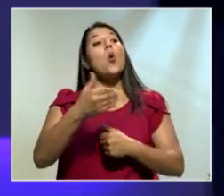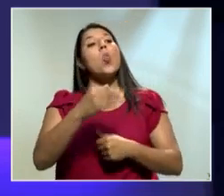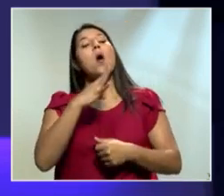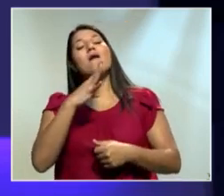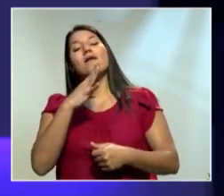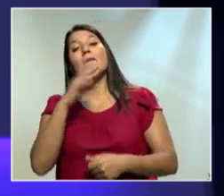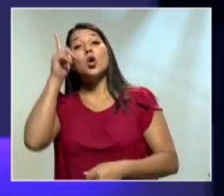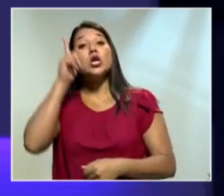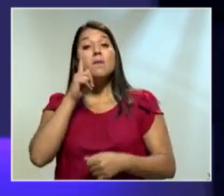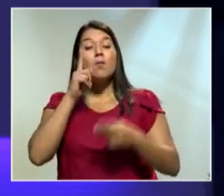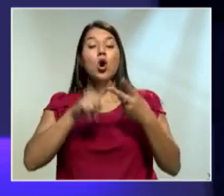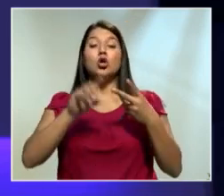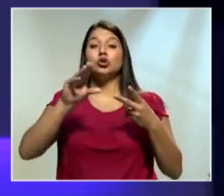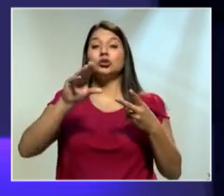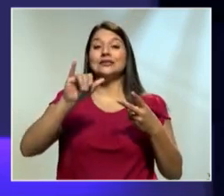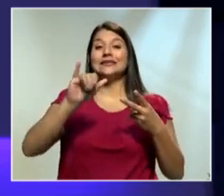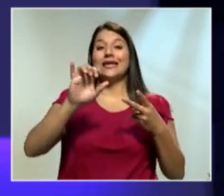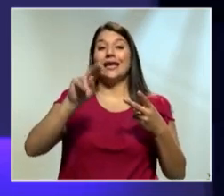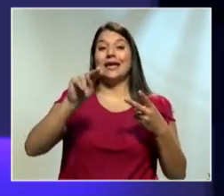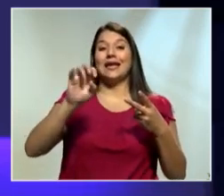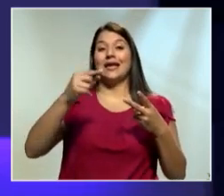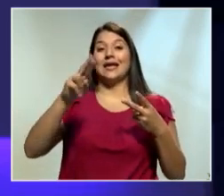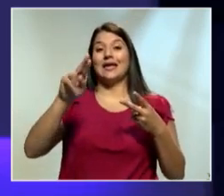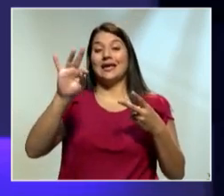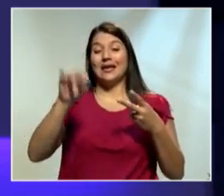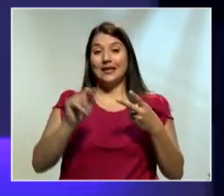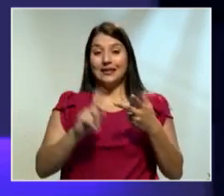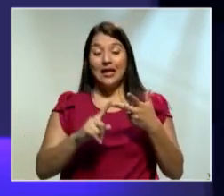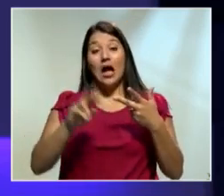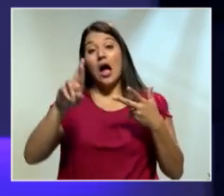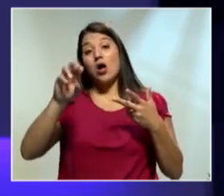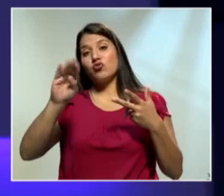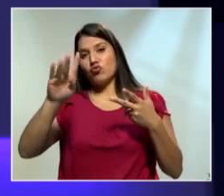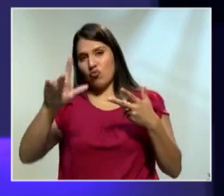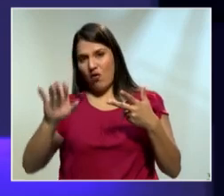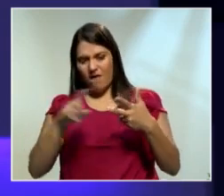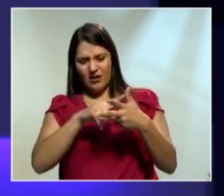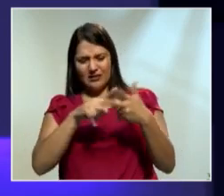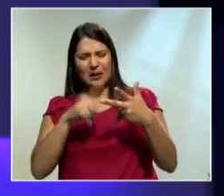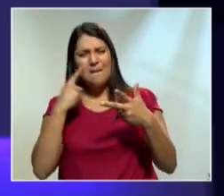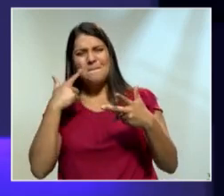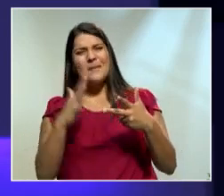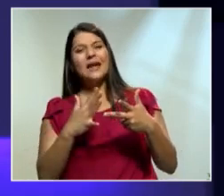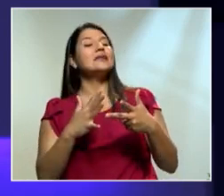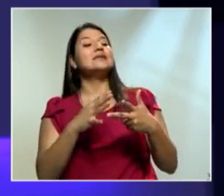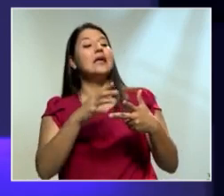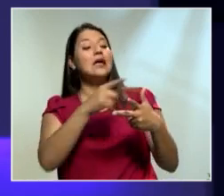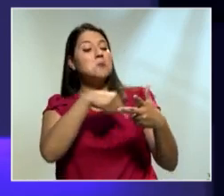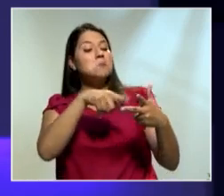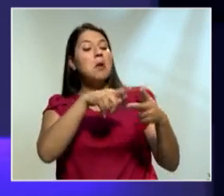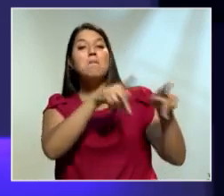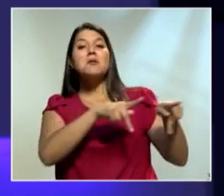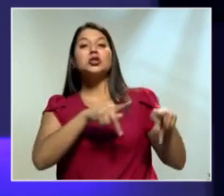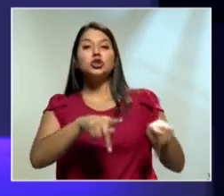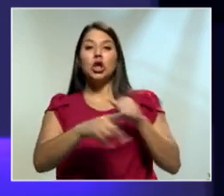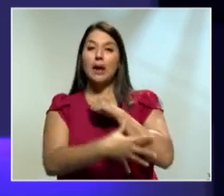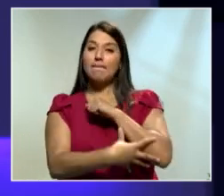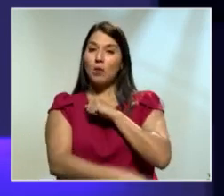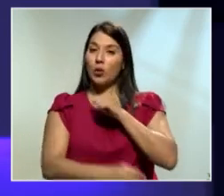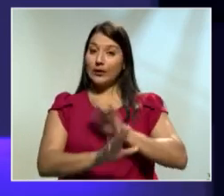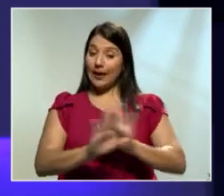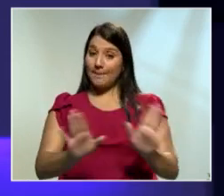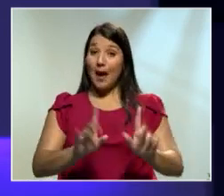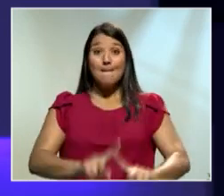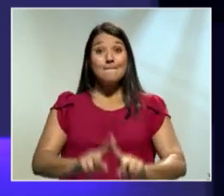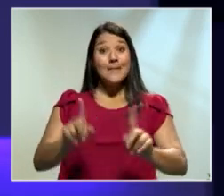Limón, parece que fuera un problema de pobres. Sin embargo, en Miami, en